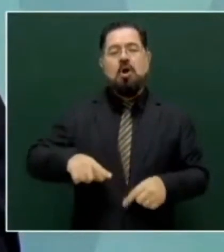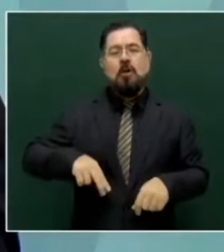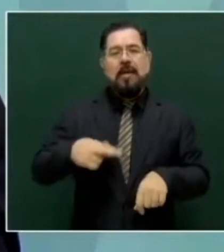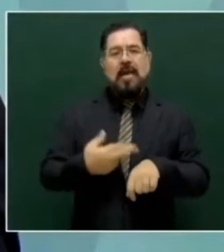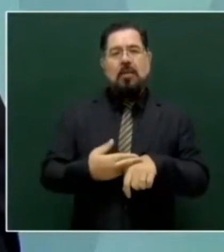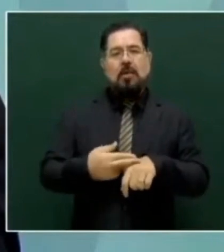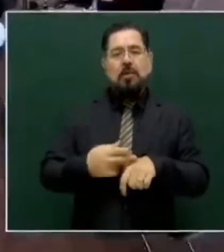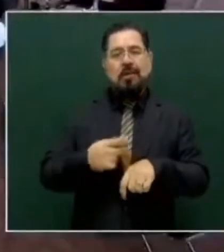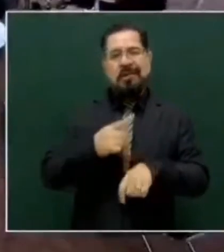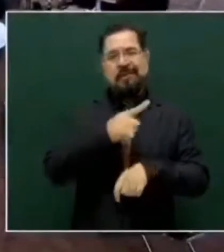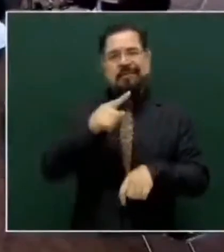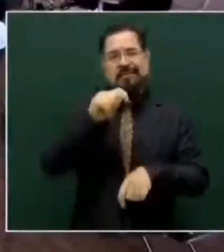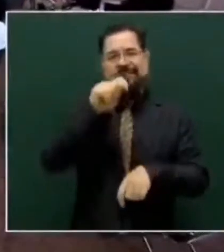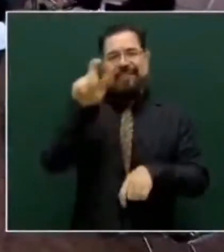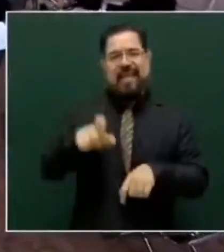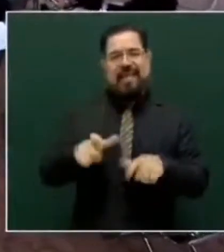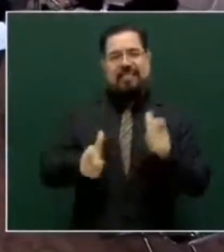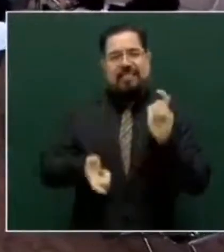Texas.